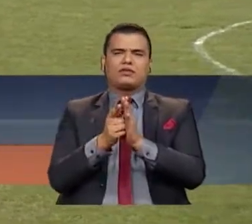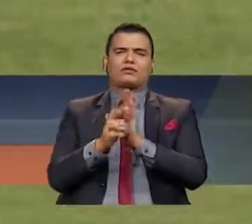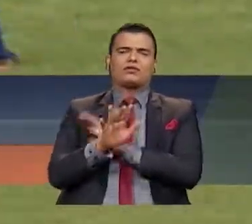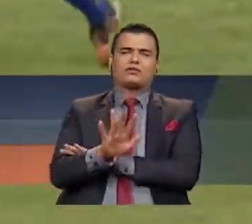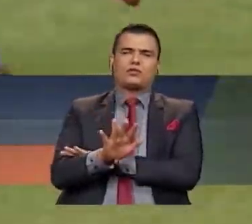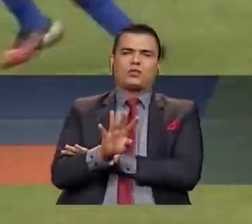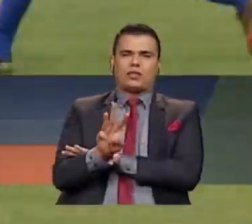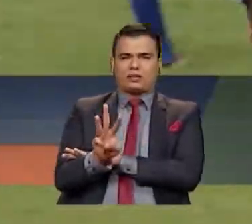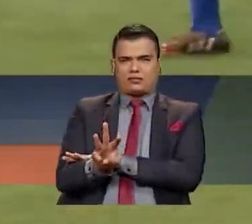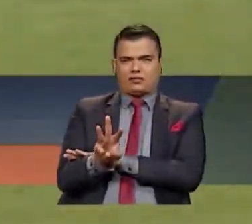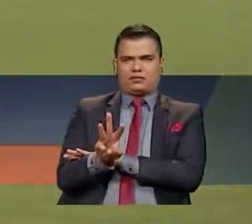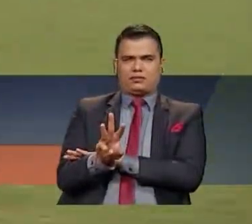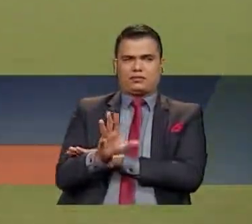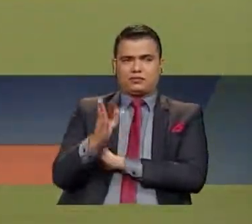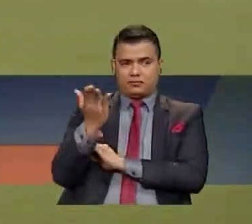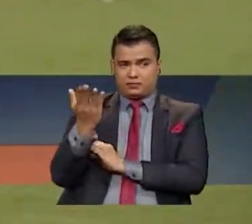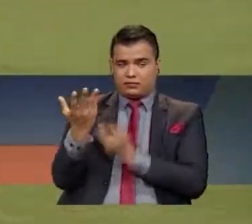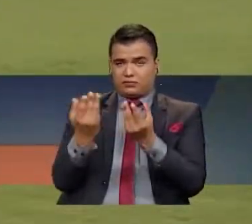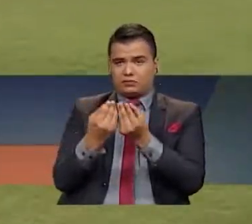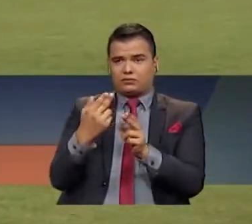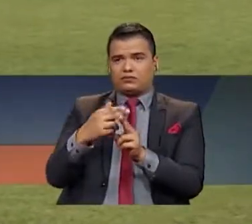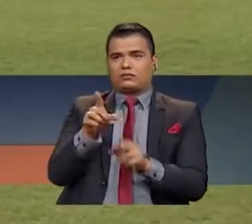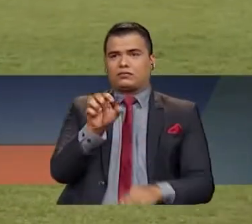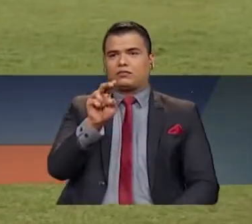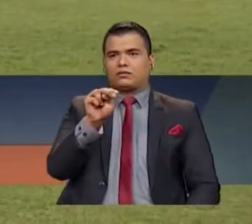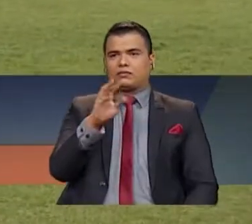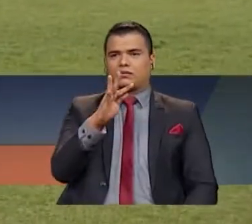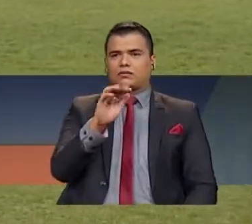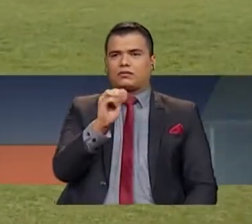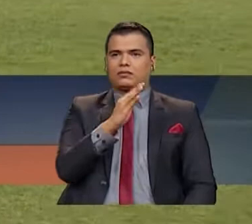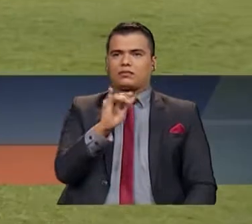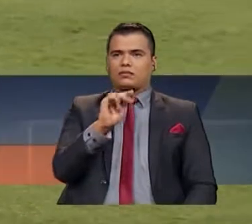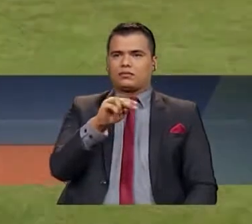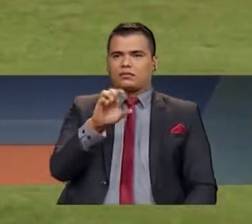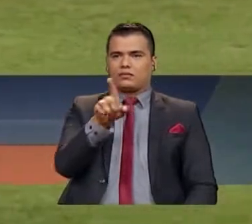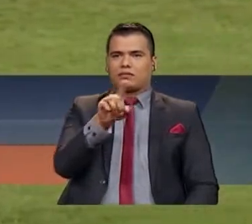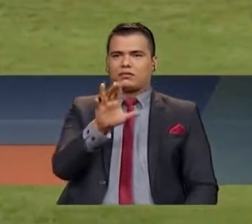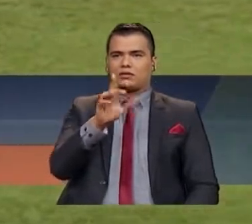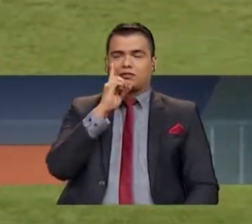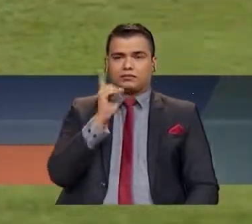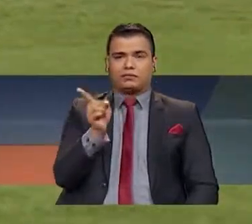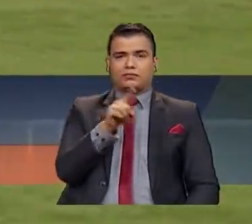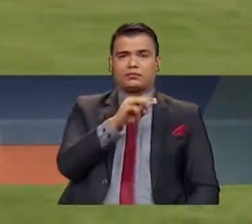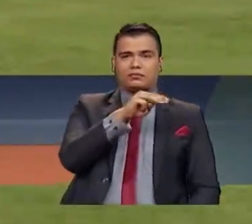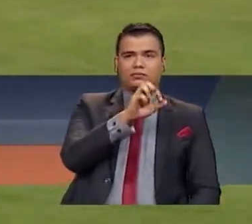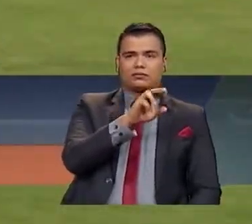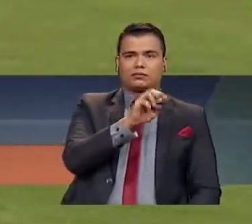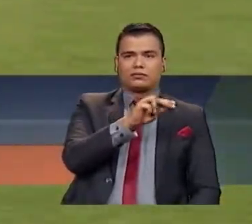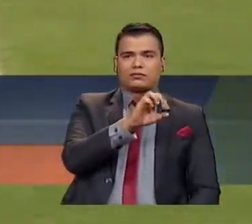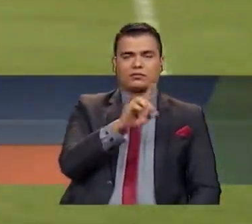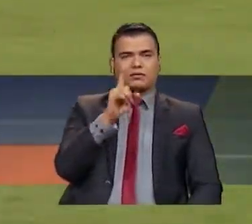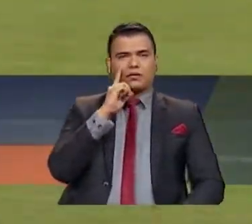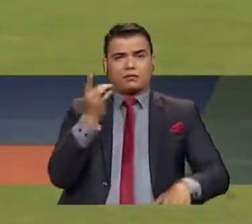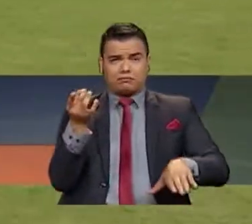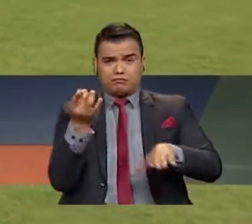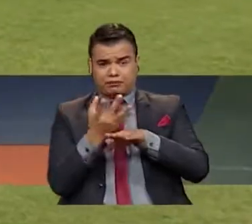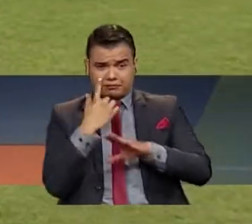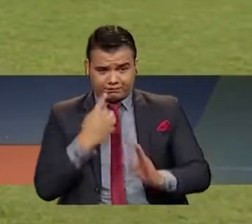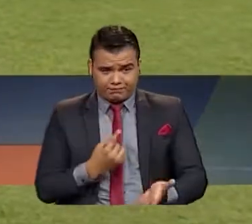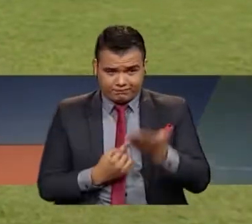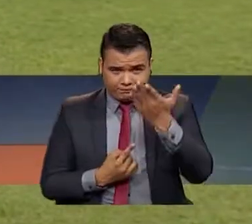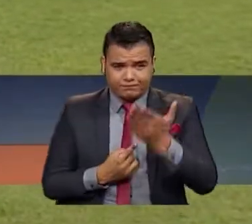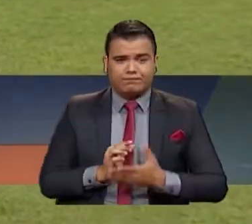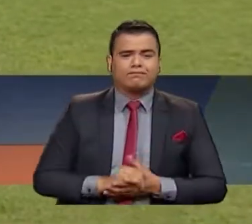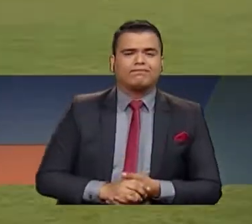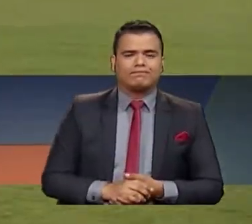minutos, cuando Santa Inés abrió el marcador por intermedio de Jovan Moreno, quien de media distancia venció el arco defendido por